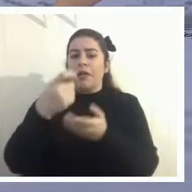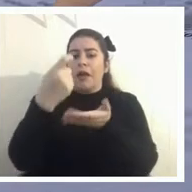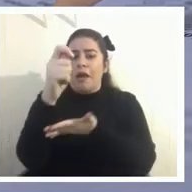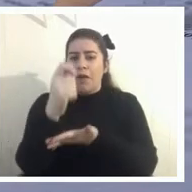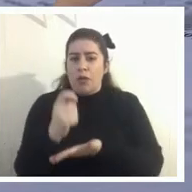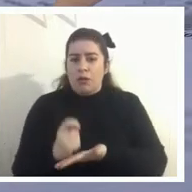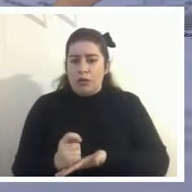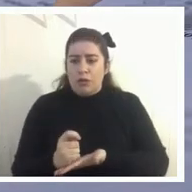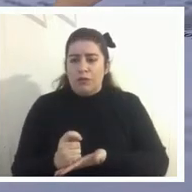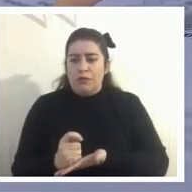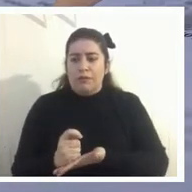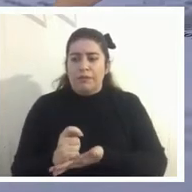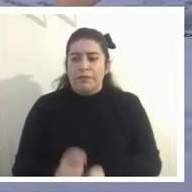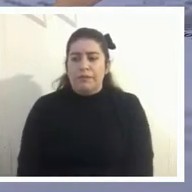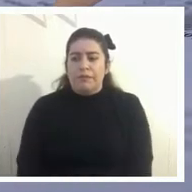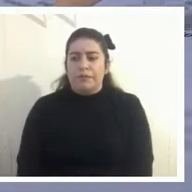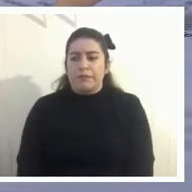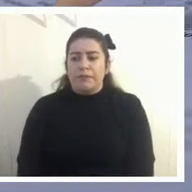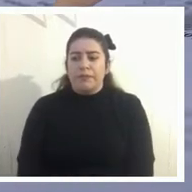porque